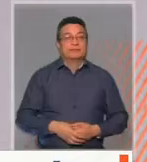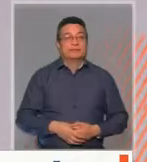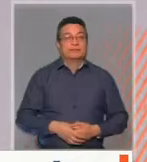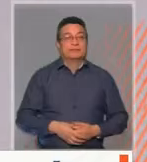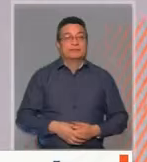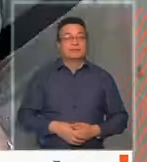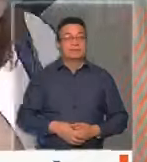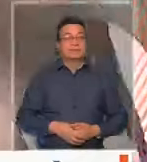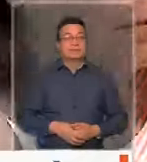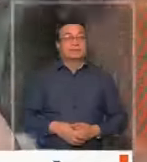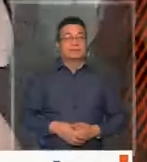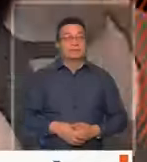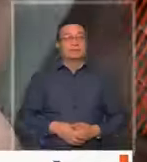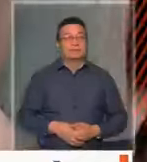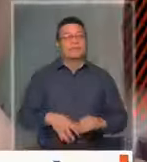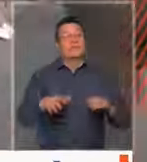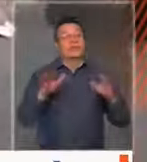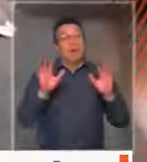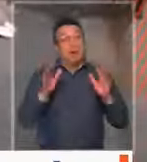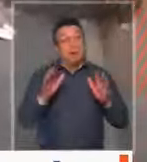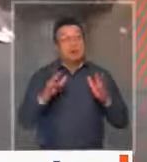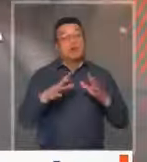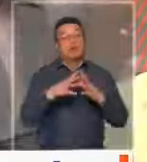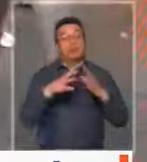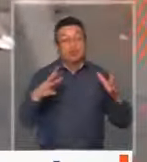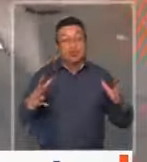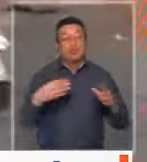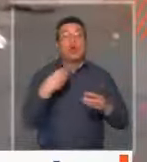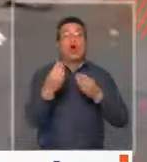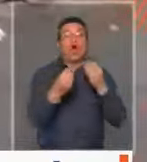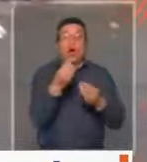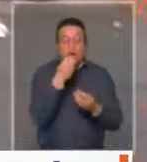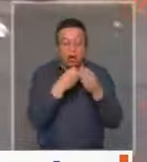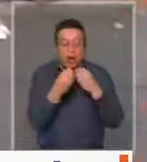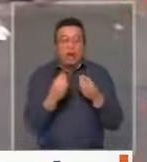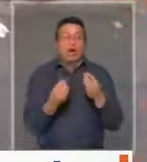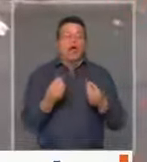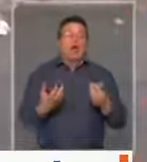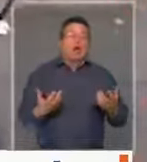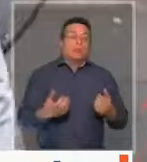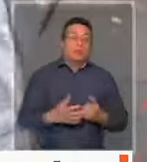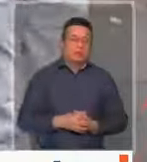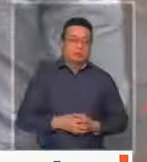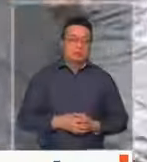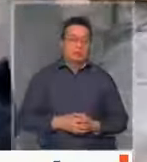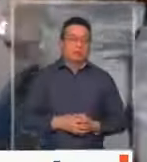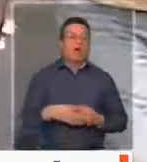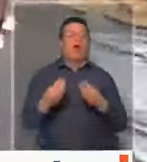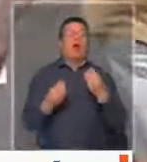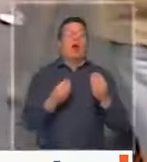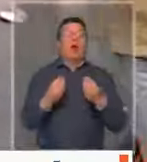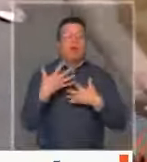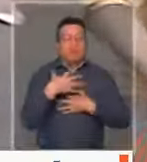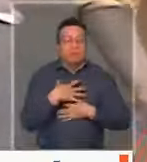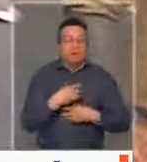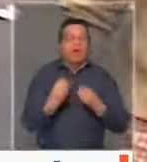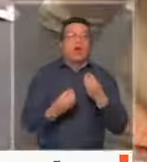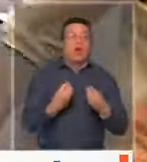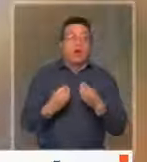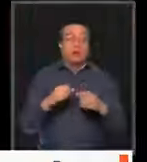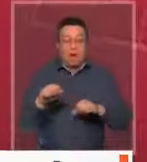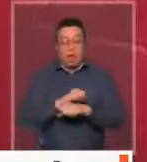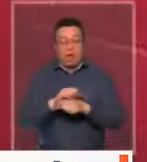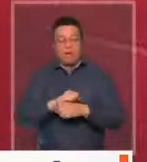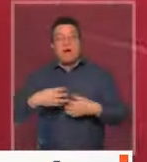único Me parece que que mucho cómo va a comer usted cómo se baña Cómo lava la